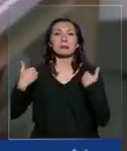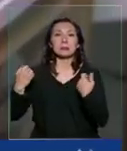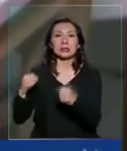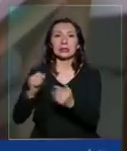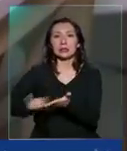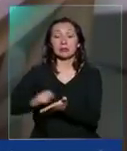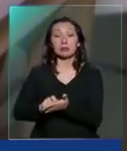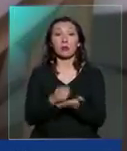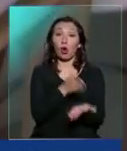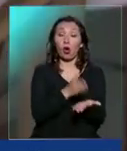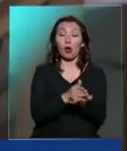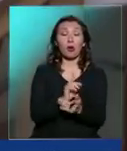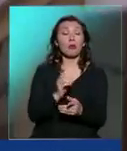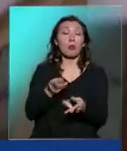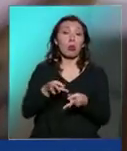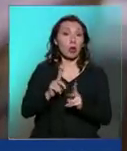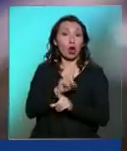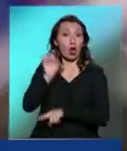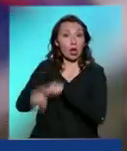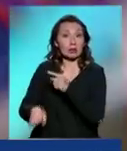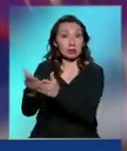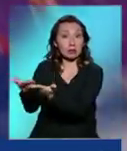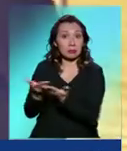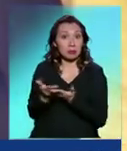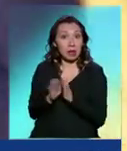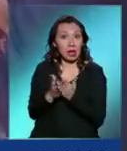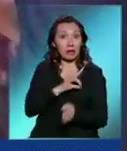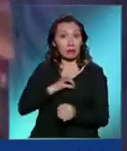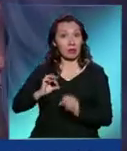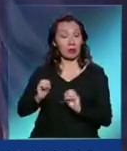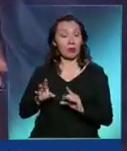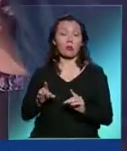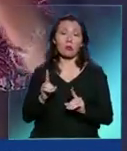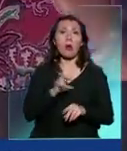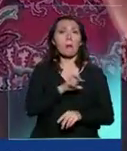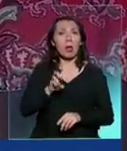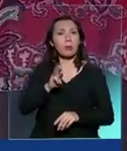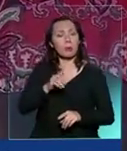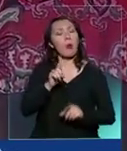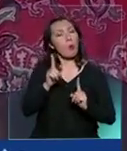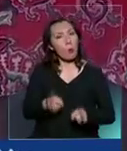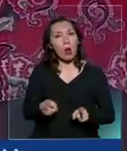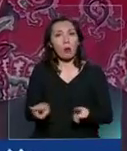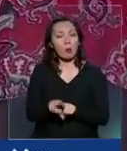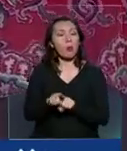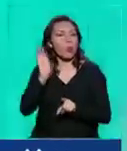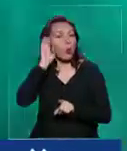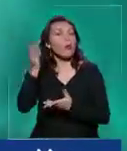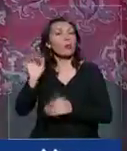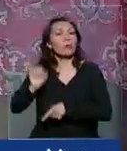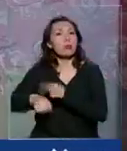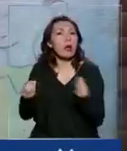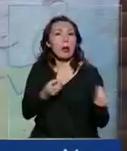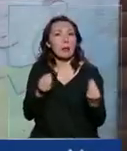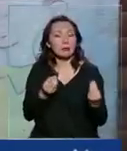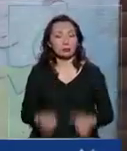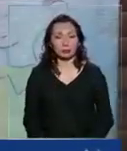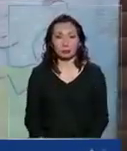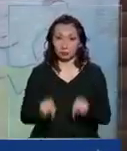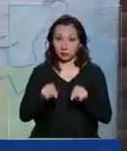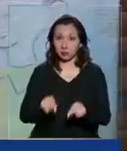de no aceptar dicho material, los apoderados de estos lugares aún tienen oportunidades de ser escuchados. Vemos que aquí